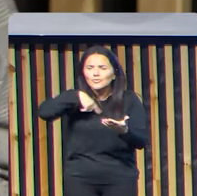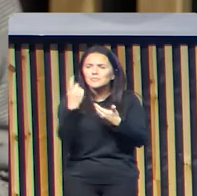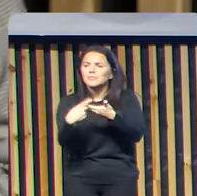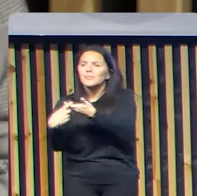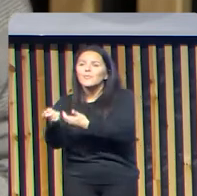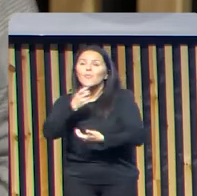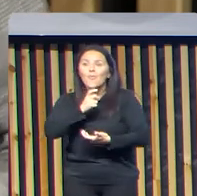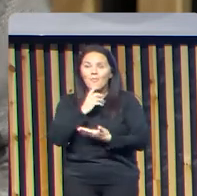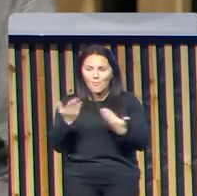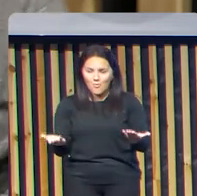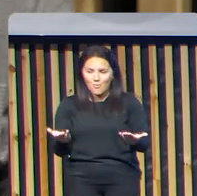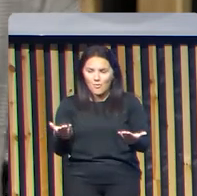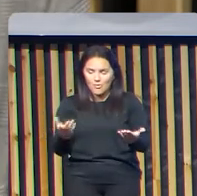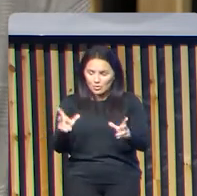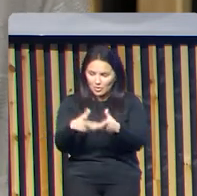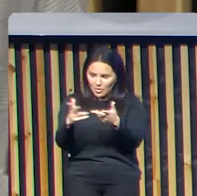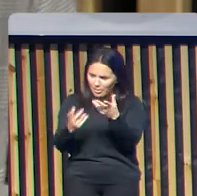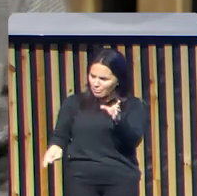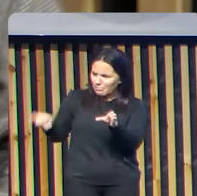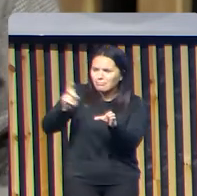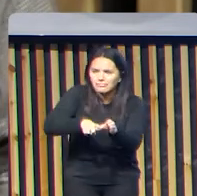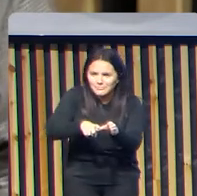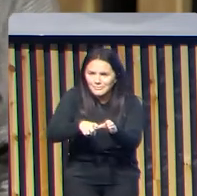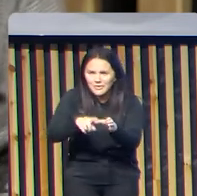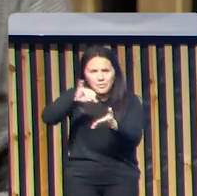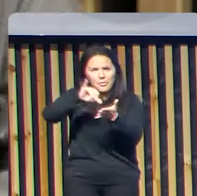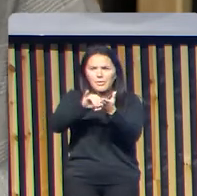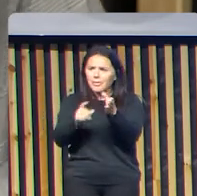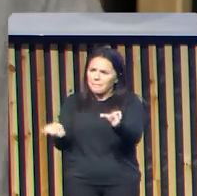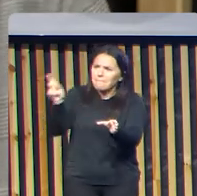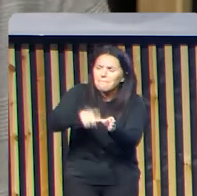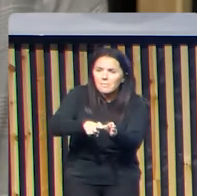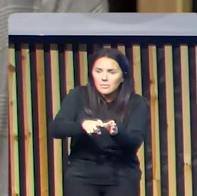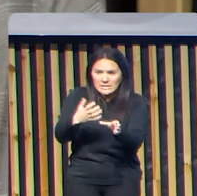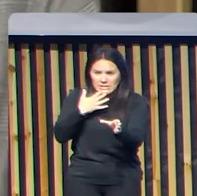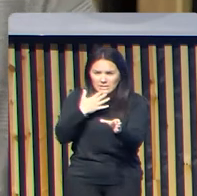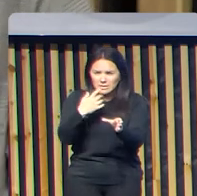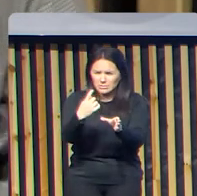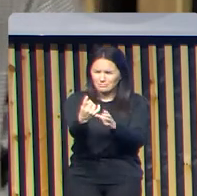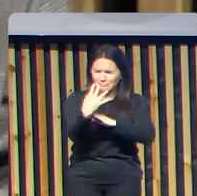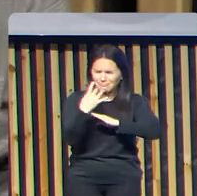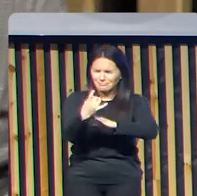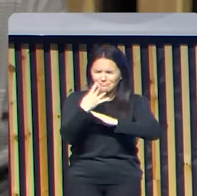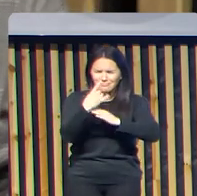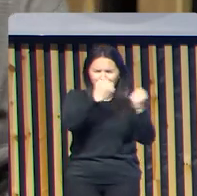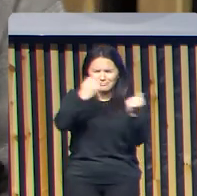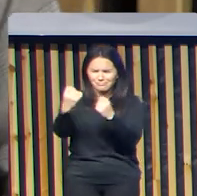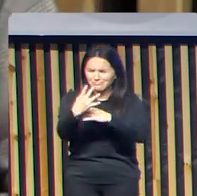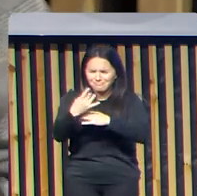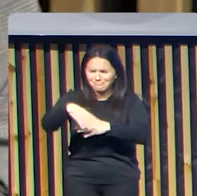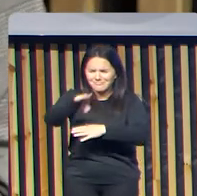en la construcción social en la construcción de nuestra ciudad si no entendemos lo que nos dicen las administraciones